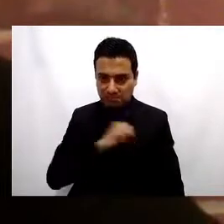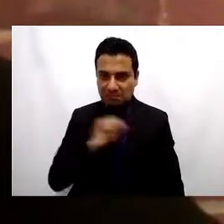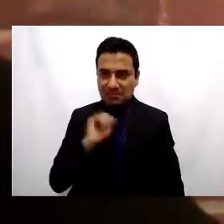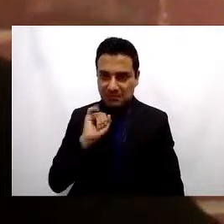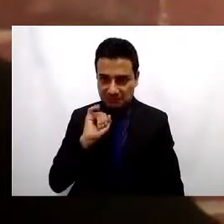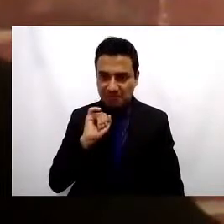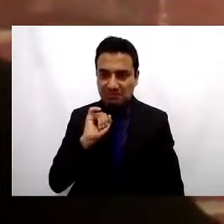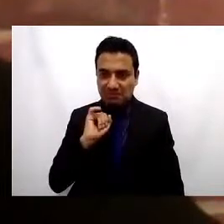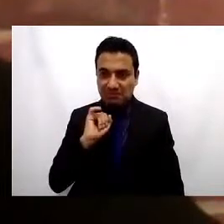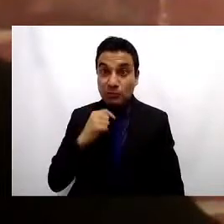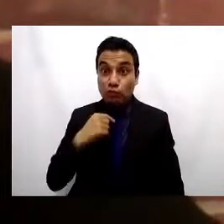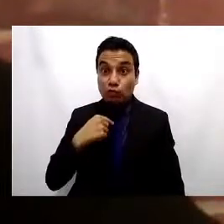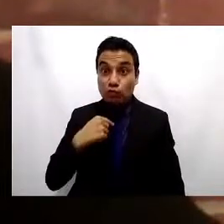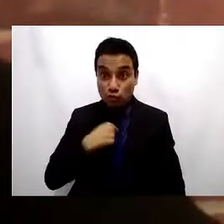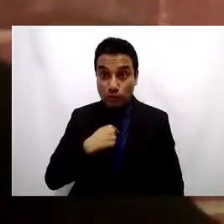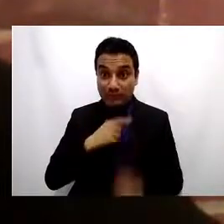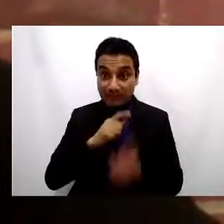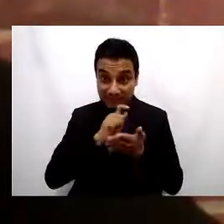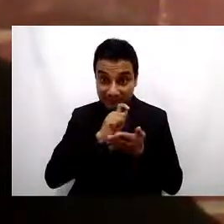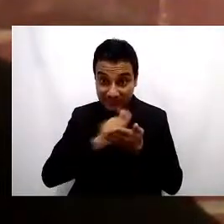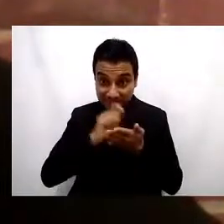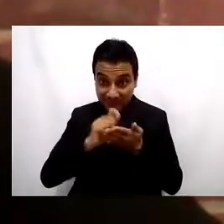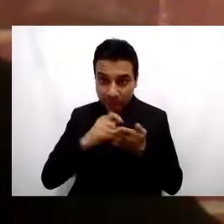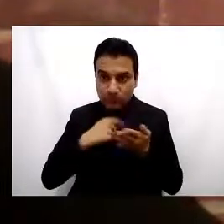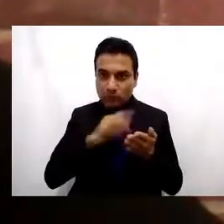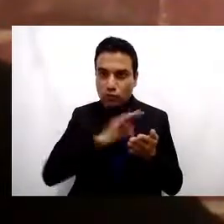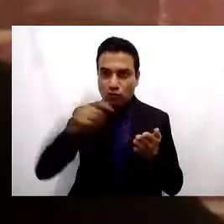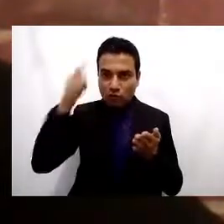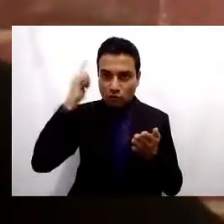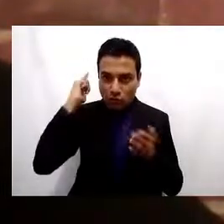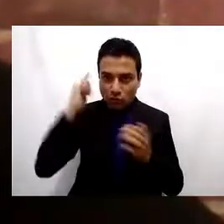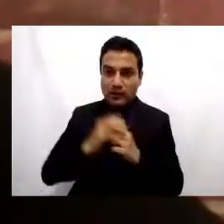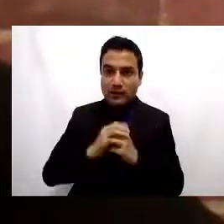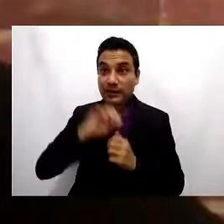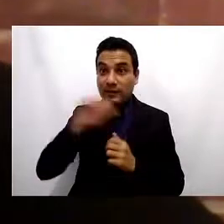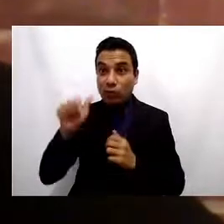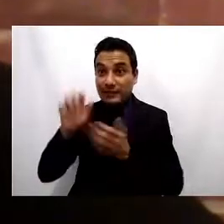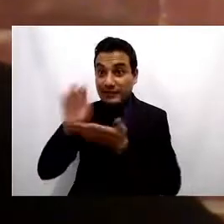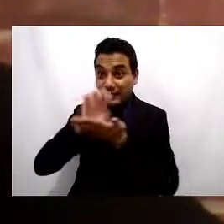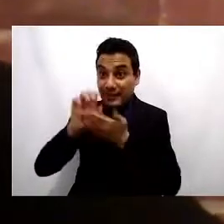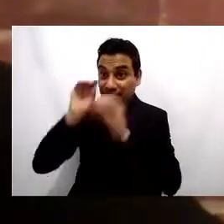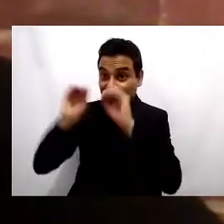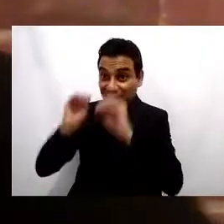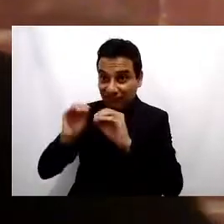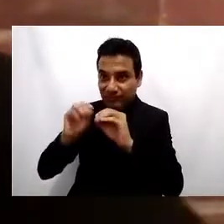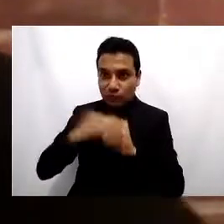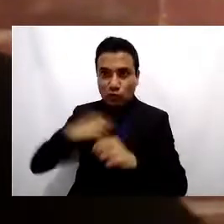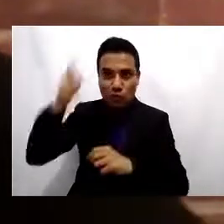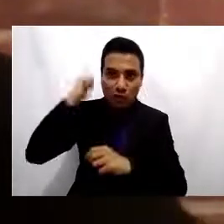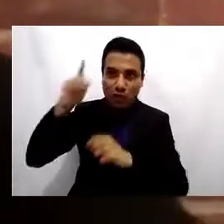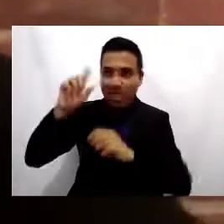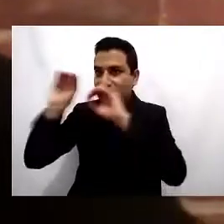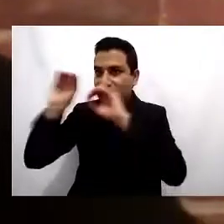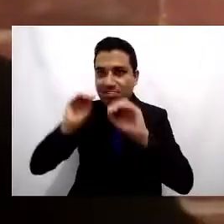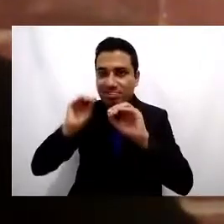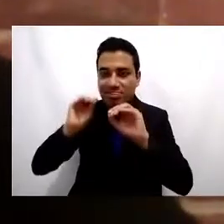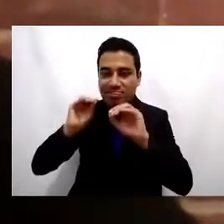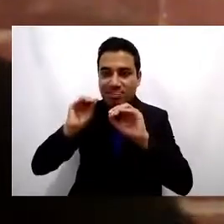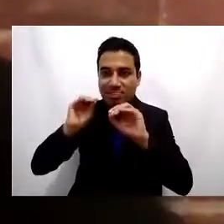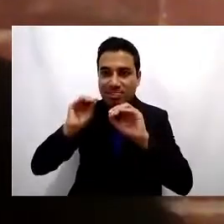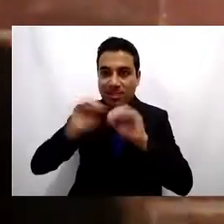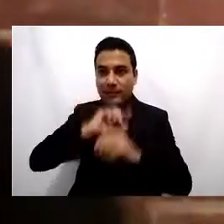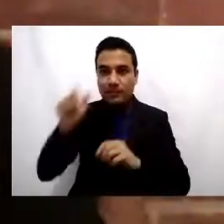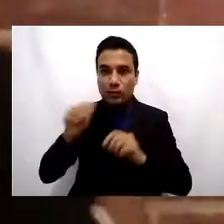en el que escribimos o montamos o actuamos, pero cuando salimos volvemos a nuestra cordura. El mecanismo principal es